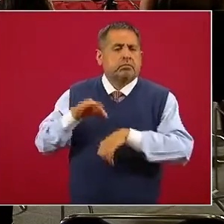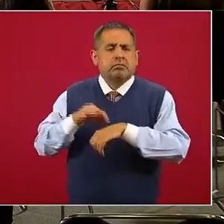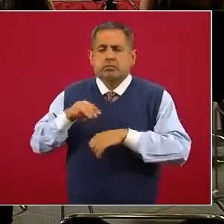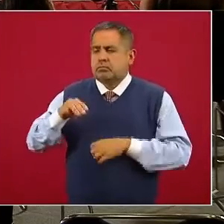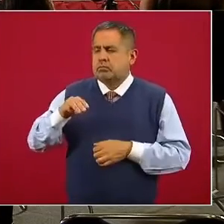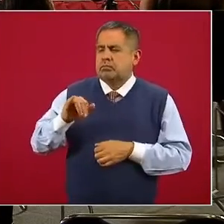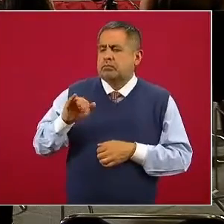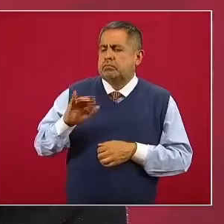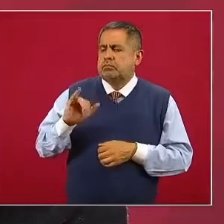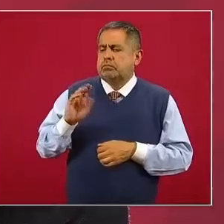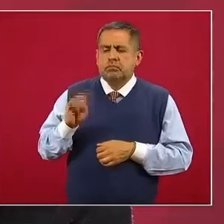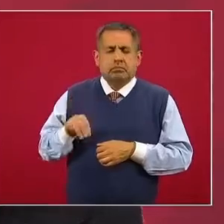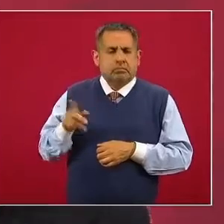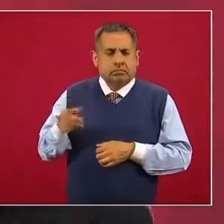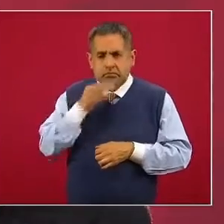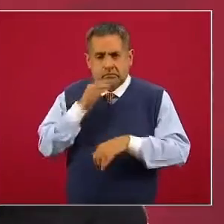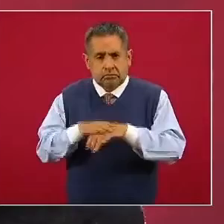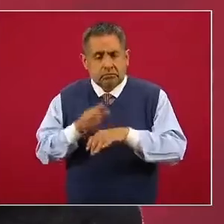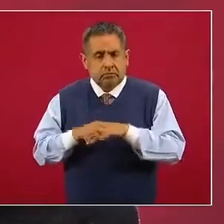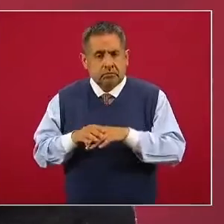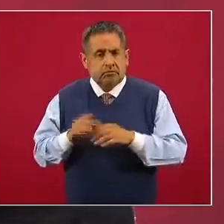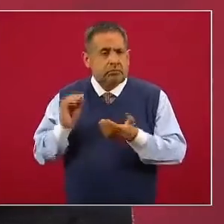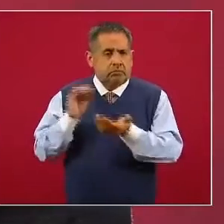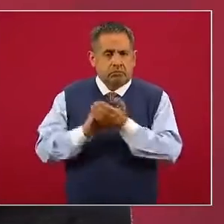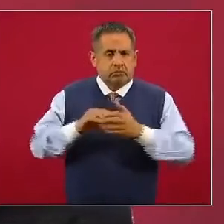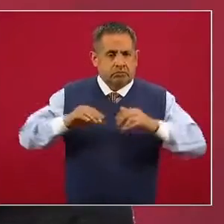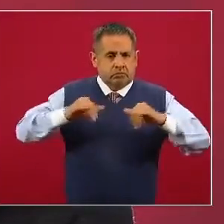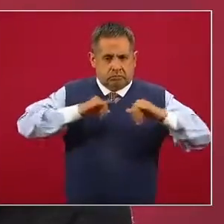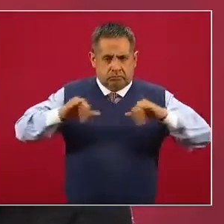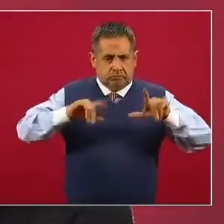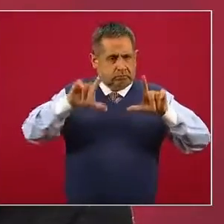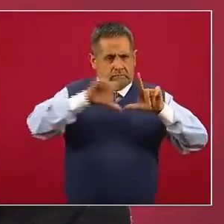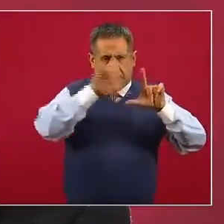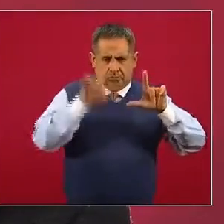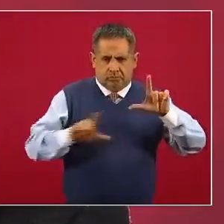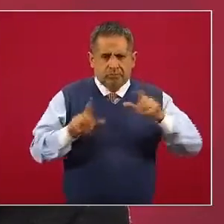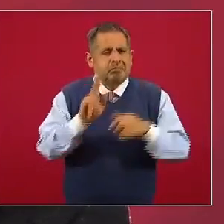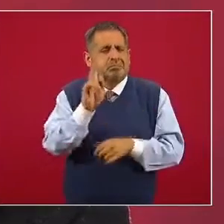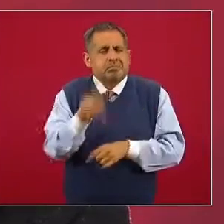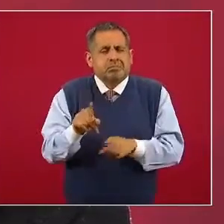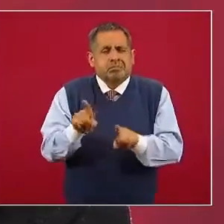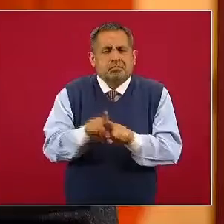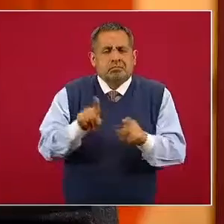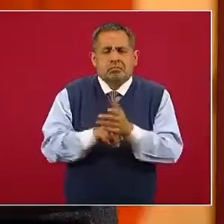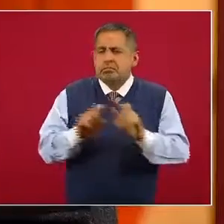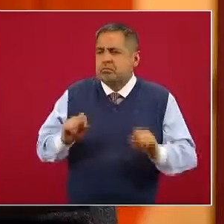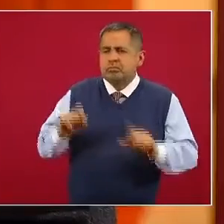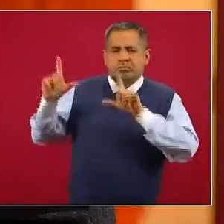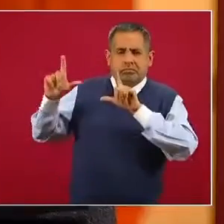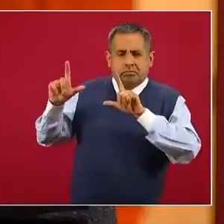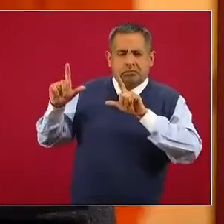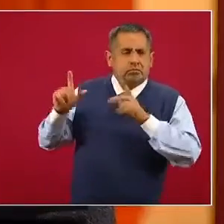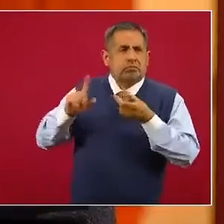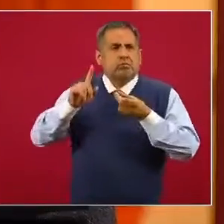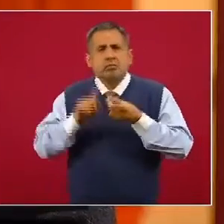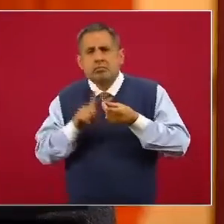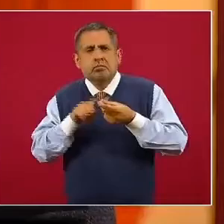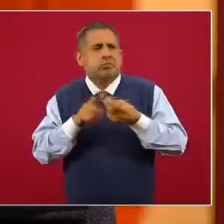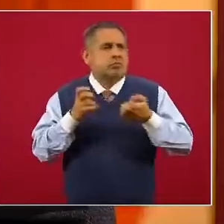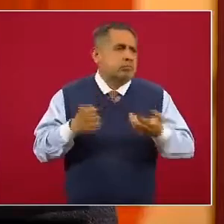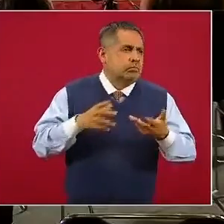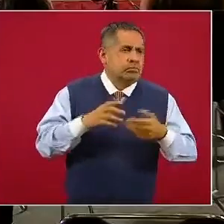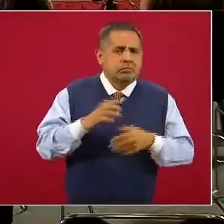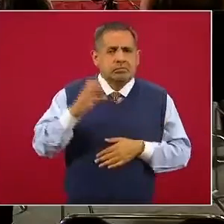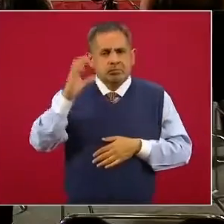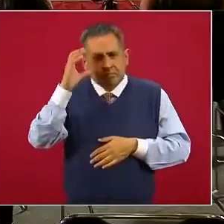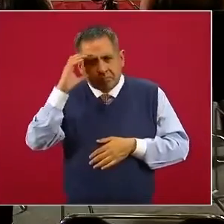Veras, es poner un mapa, como ponemos mapas en nuestros tableros de control sobre la disponibilidad de